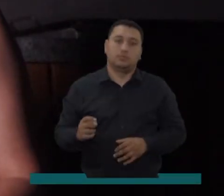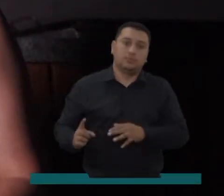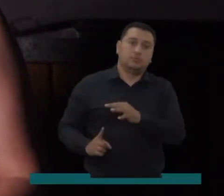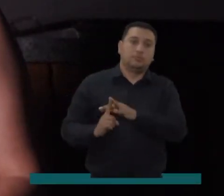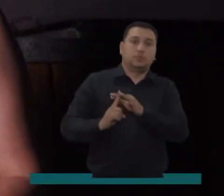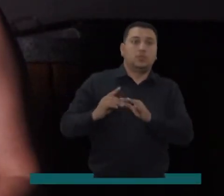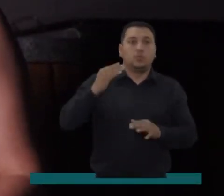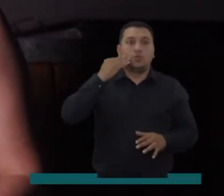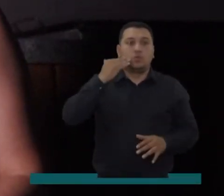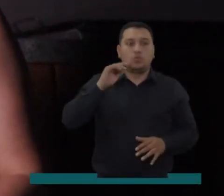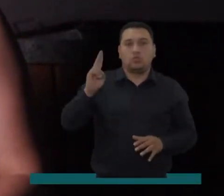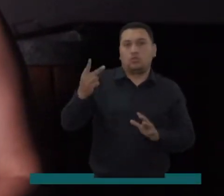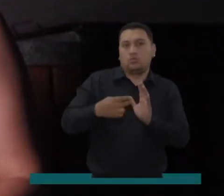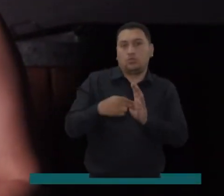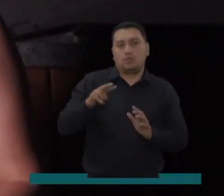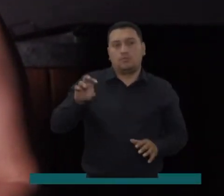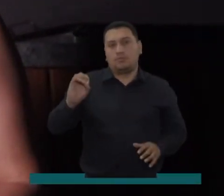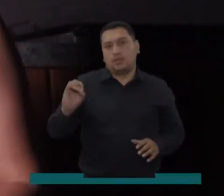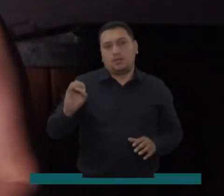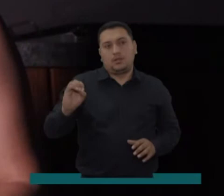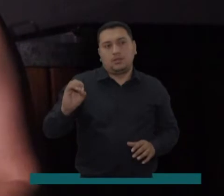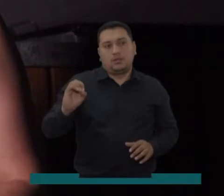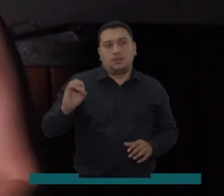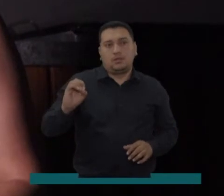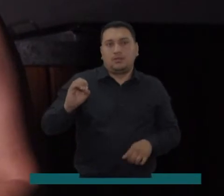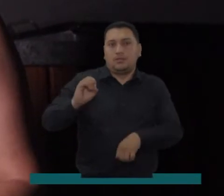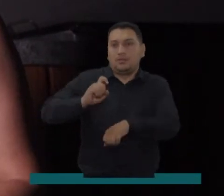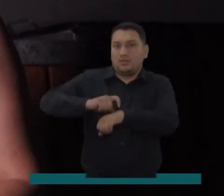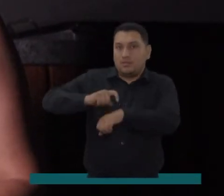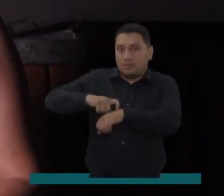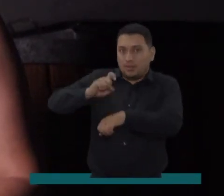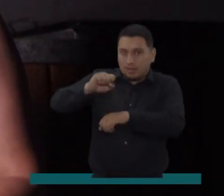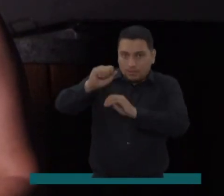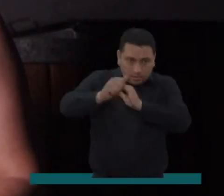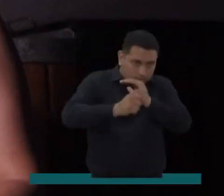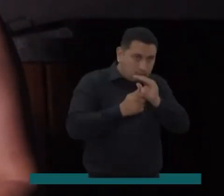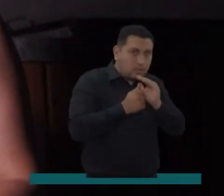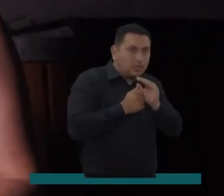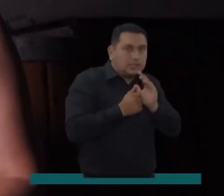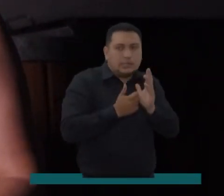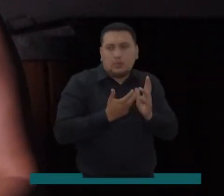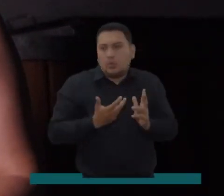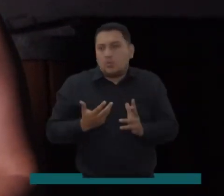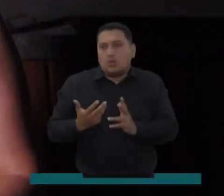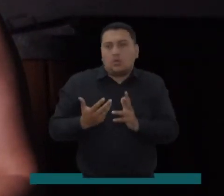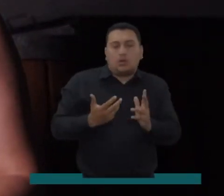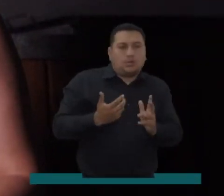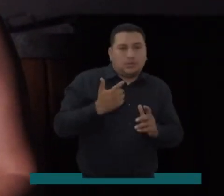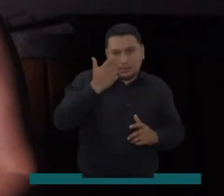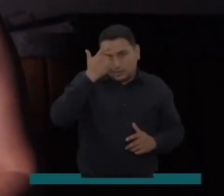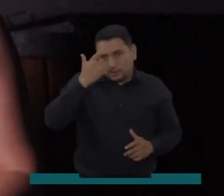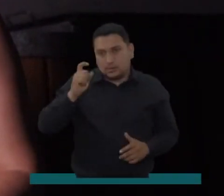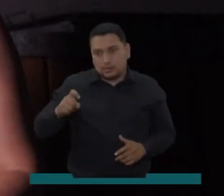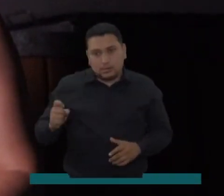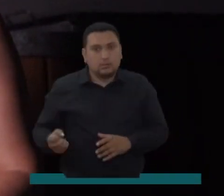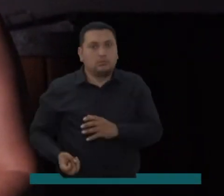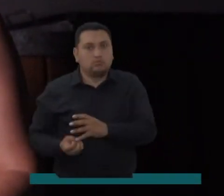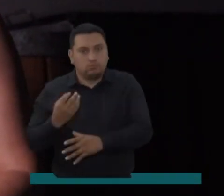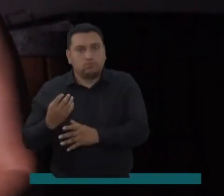Nació en el año 2020, en el periodo de aislamiento preventivo, al ver la necesidad de